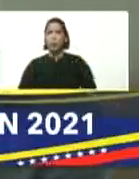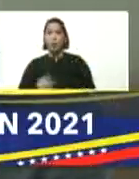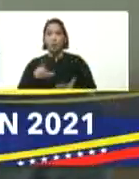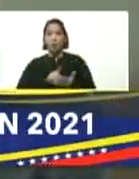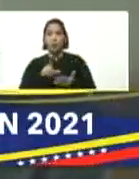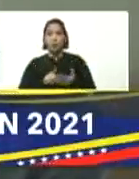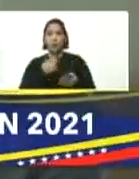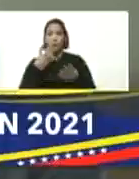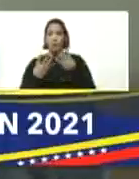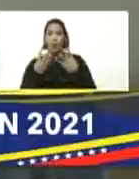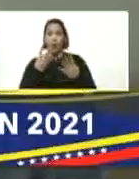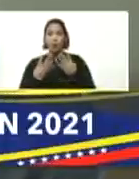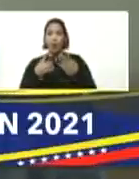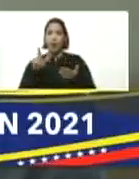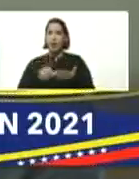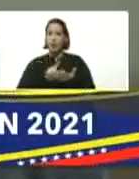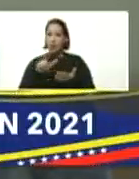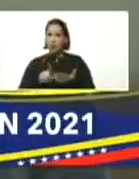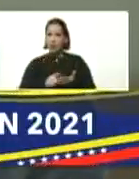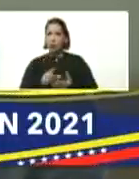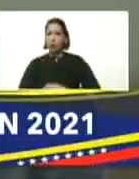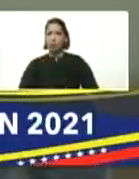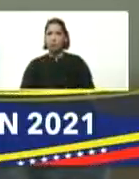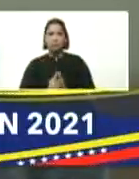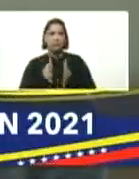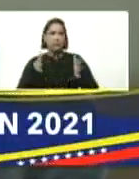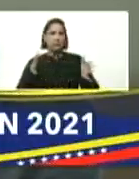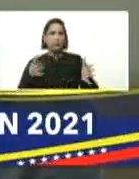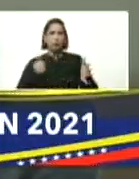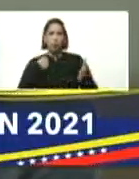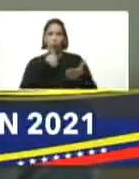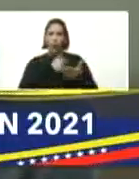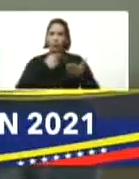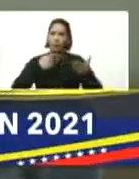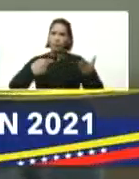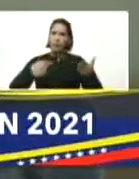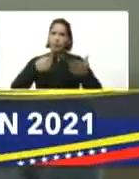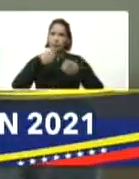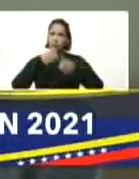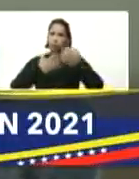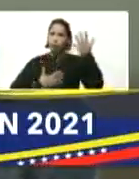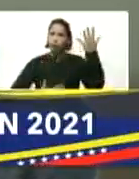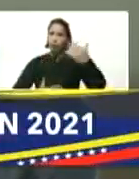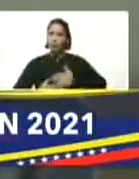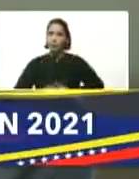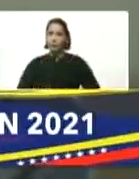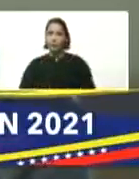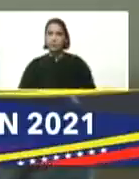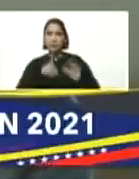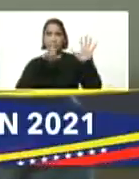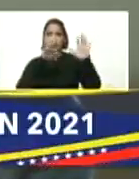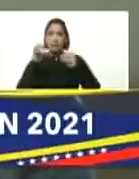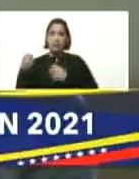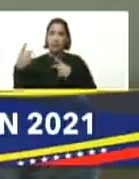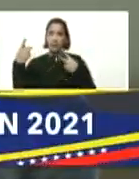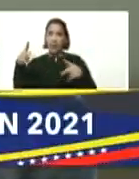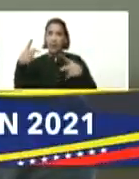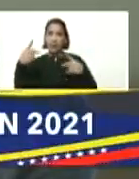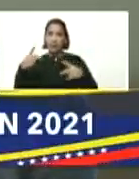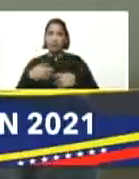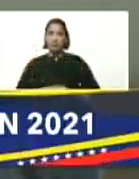feria. Es un libro extenso, yo suelo escribir cosas bastante largas, unas 600 páginas o algo